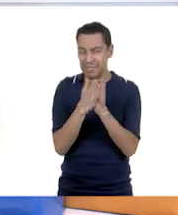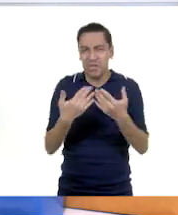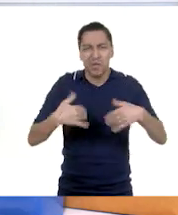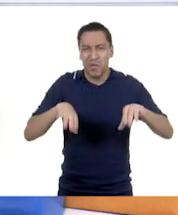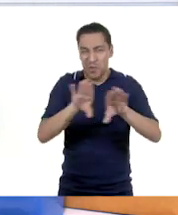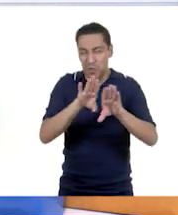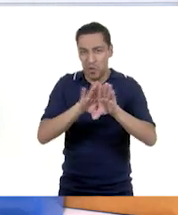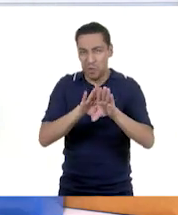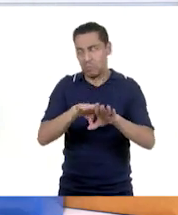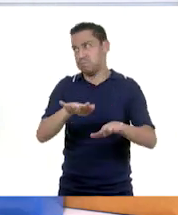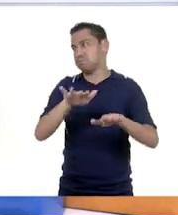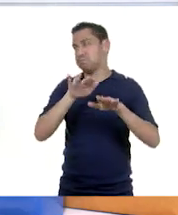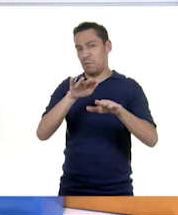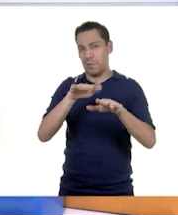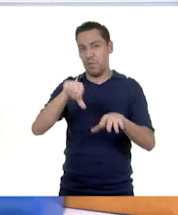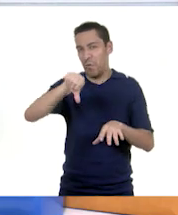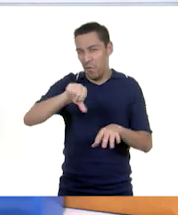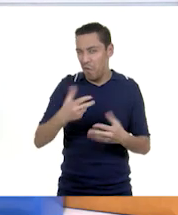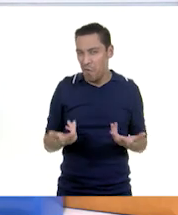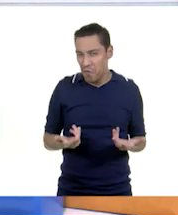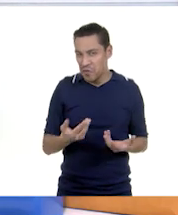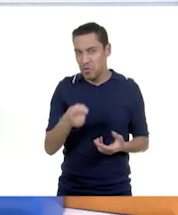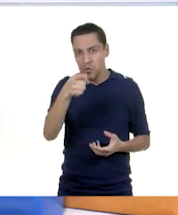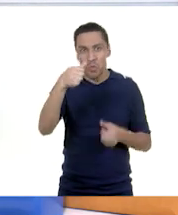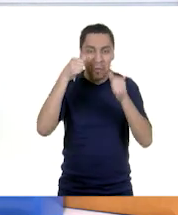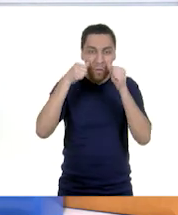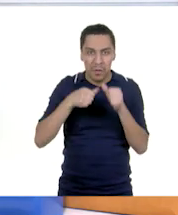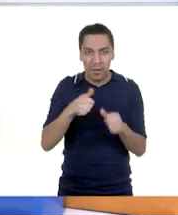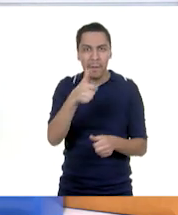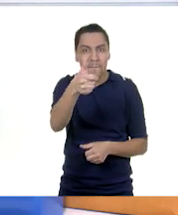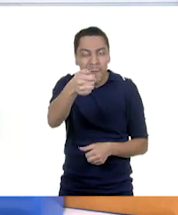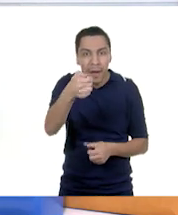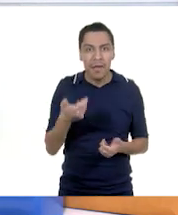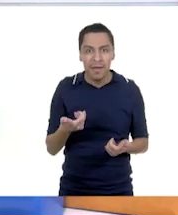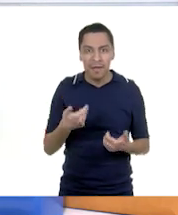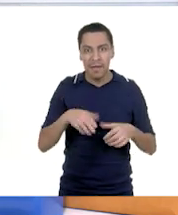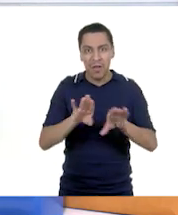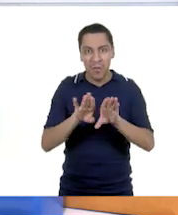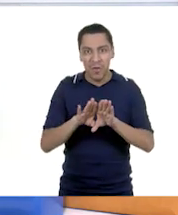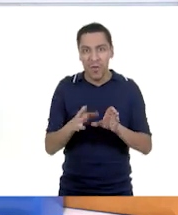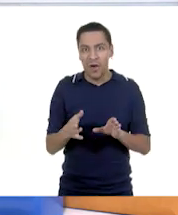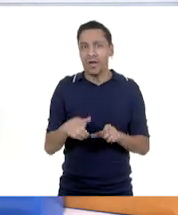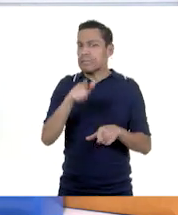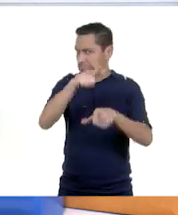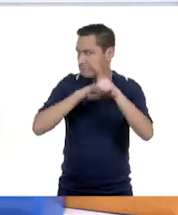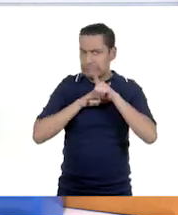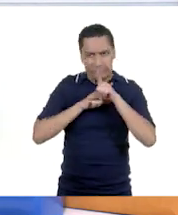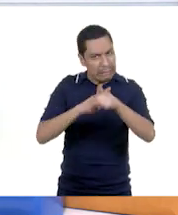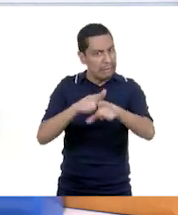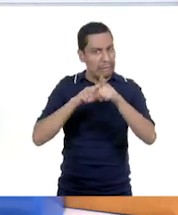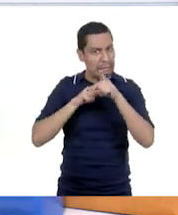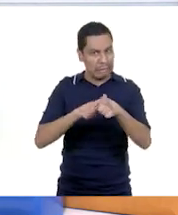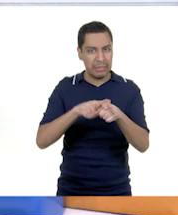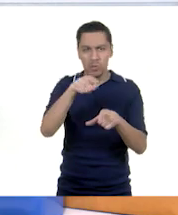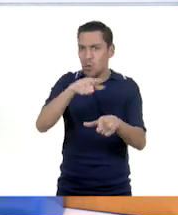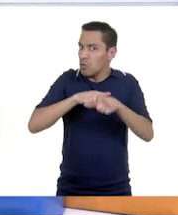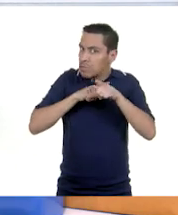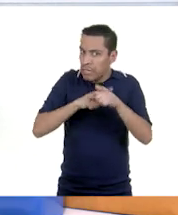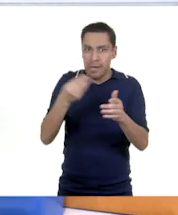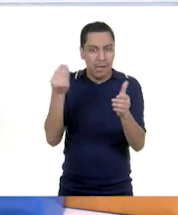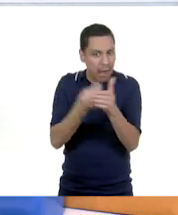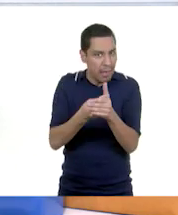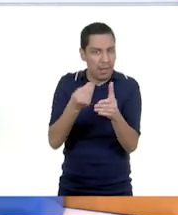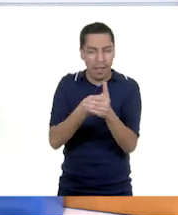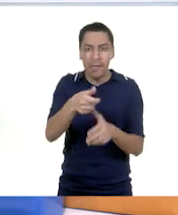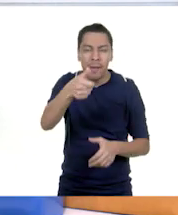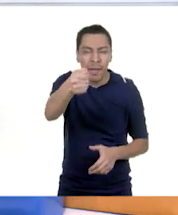forma maravillosa el día de hoy y todos los días. Y la invitación para que no se pierdan la siguiente